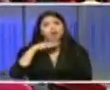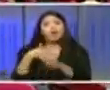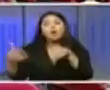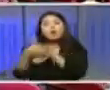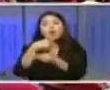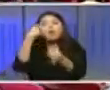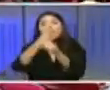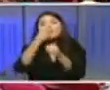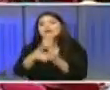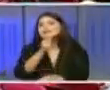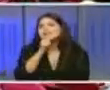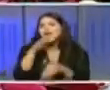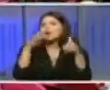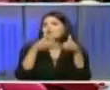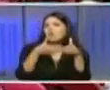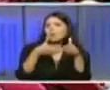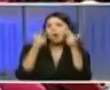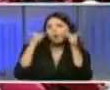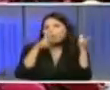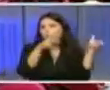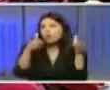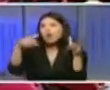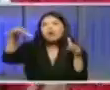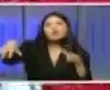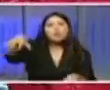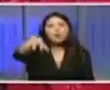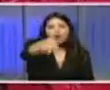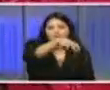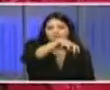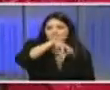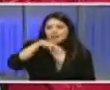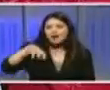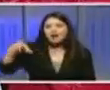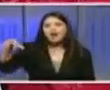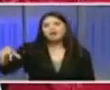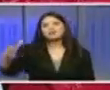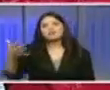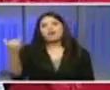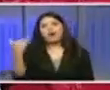Gobiernan las bandas terroristas, cada estado, cada región.